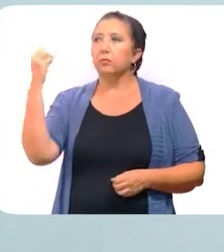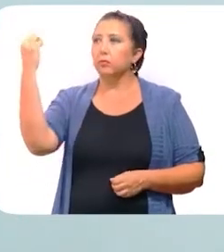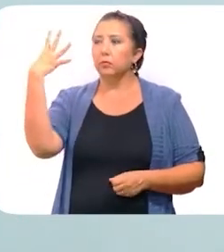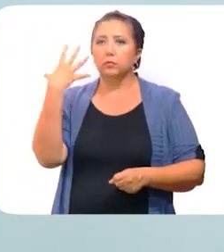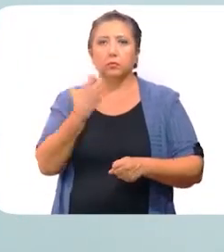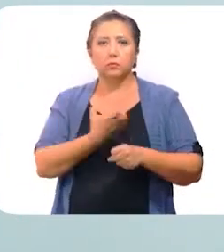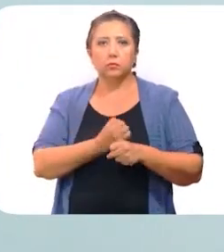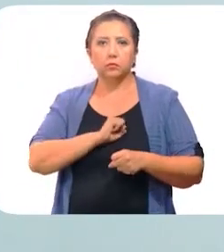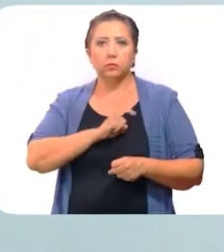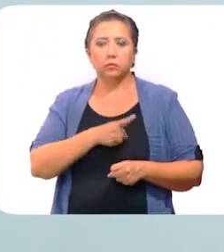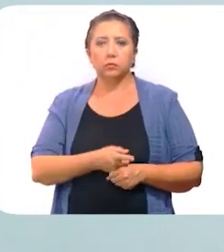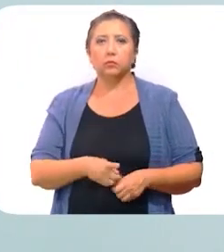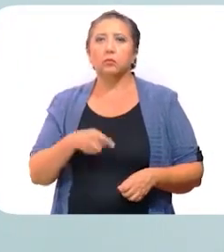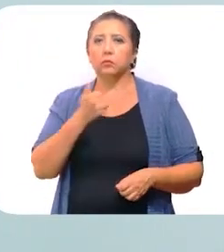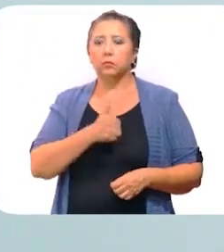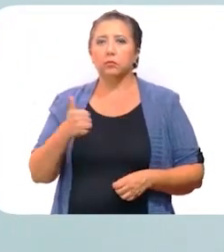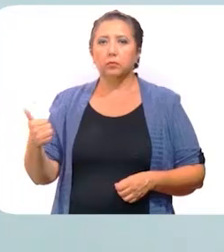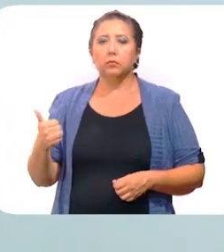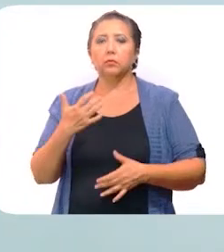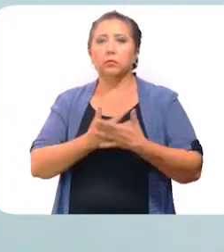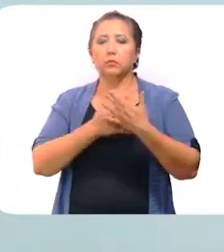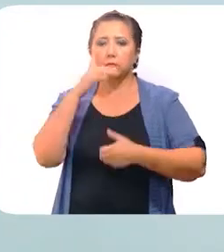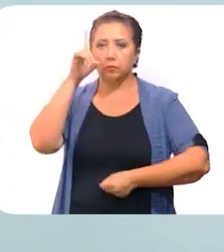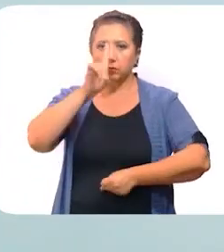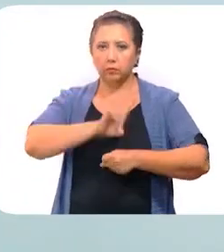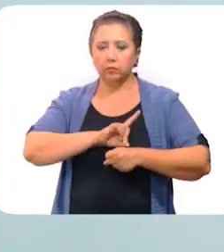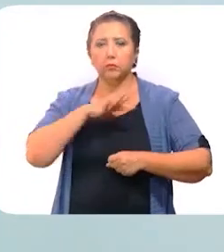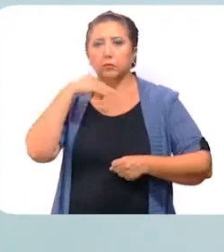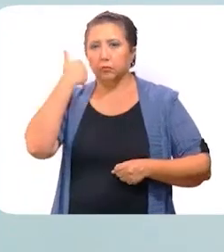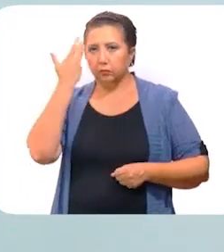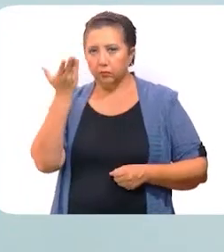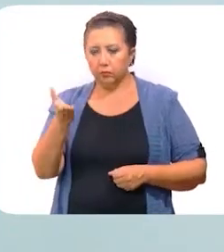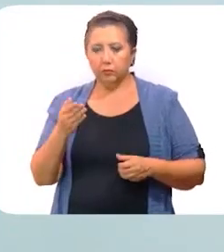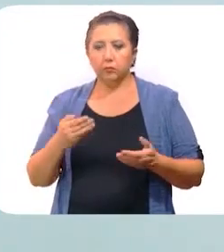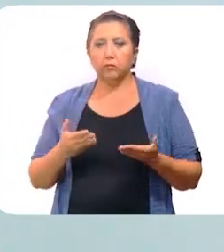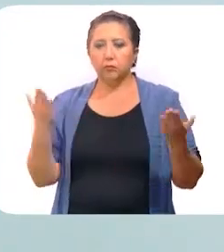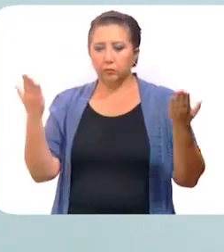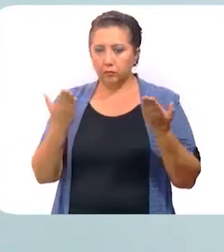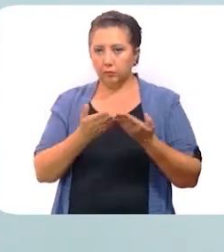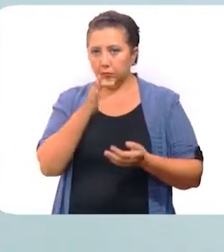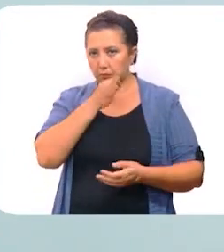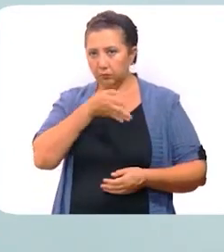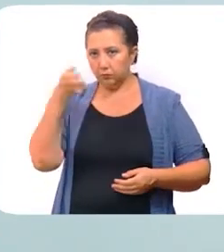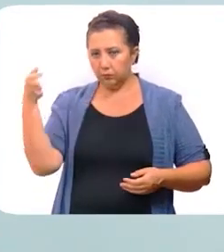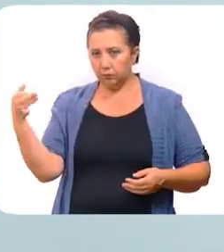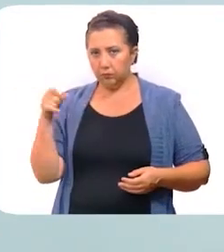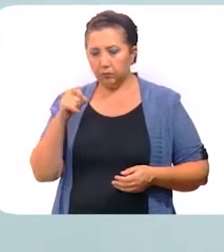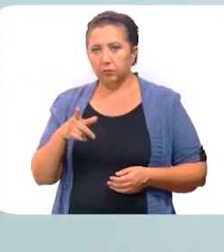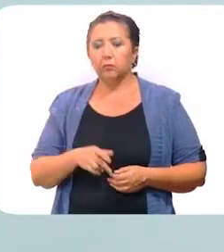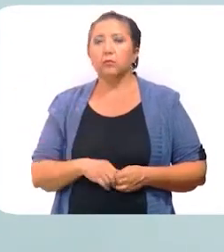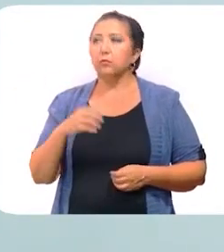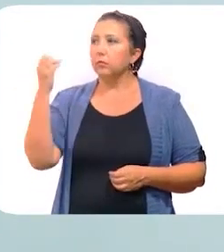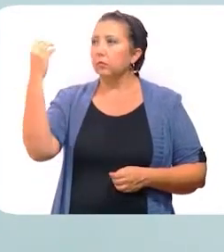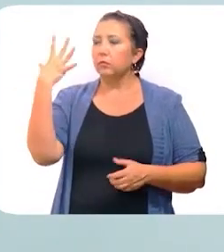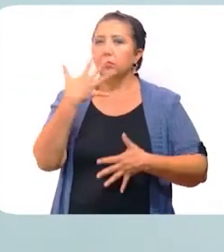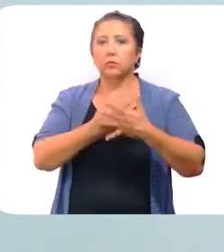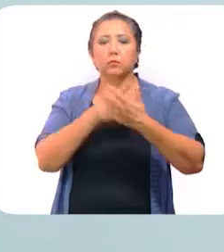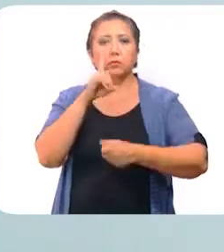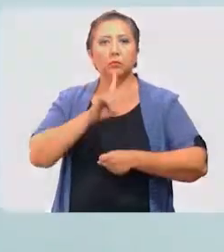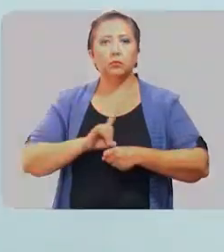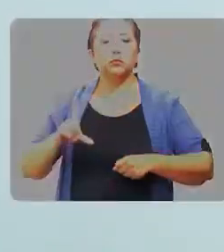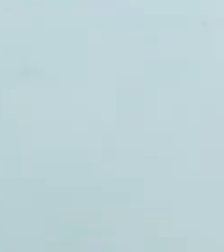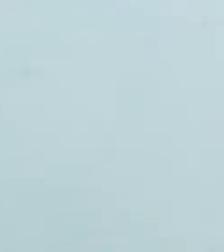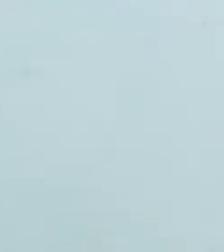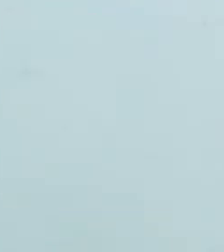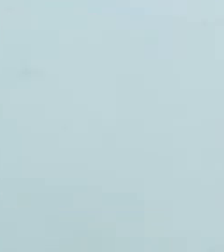semáforo estatal de salud se va a dar a conocer cada 15 días con la finalidad de homologar fechas de presentación con el semáforo quincenal del